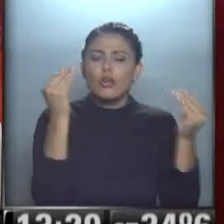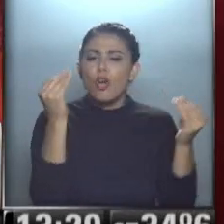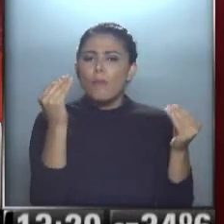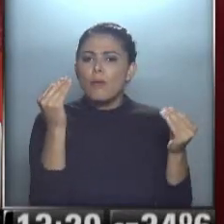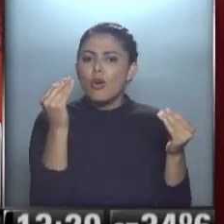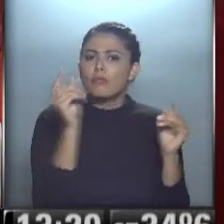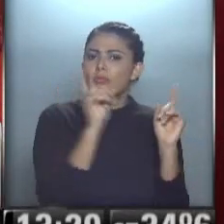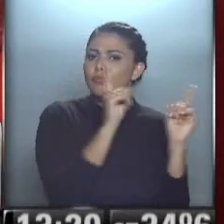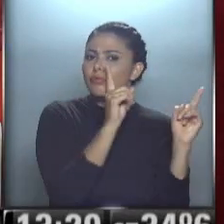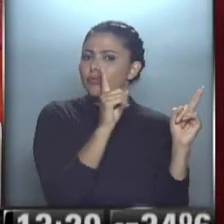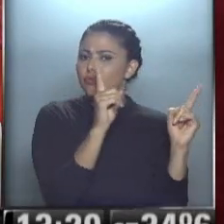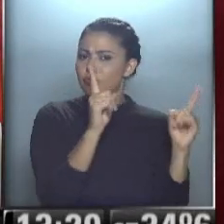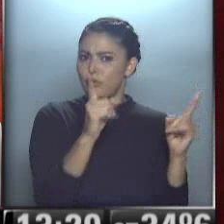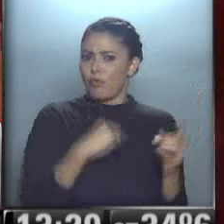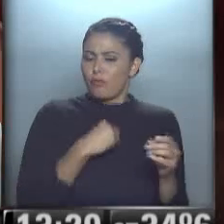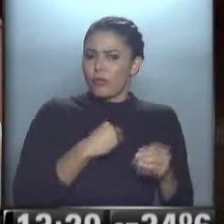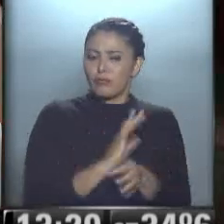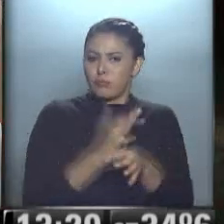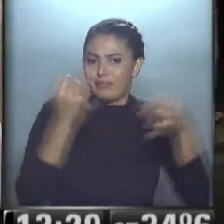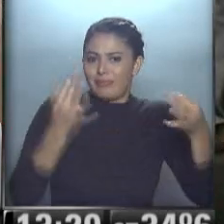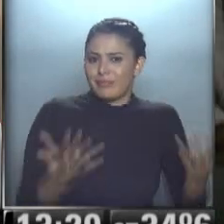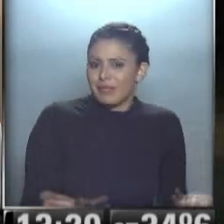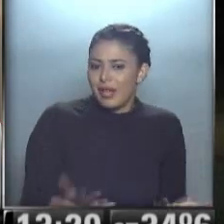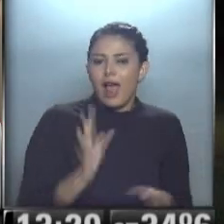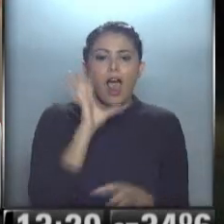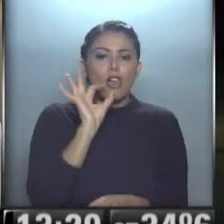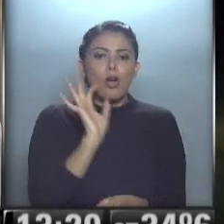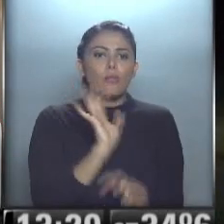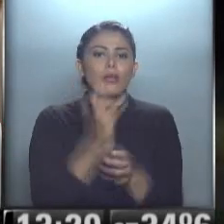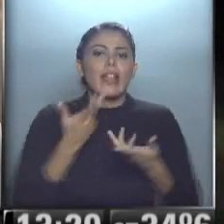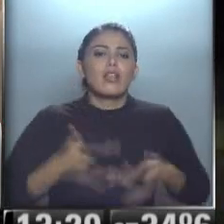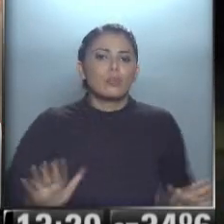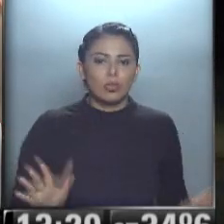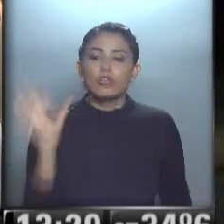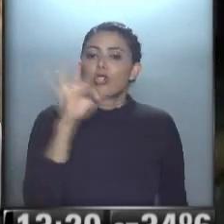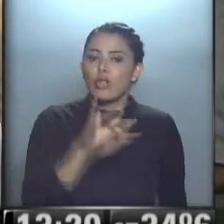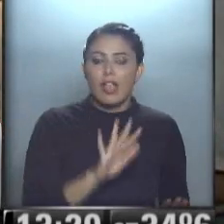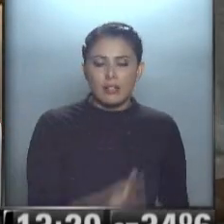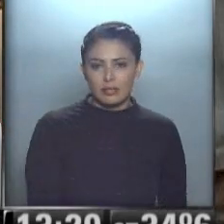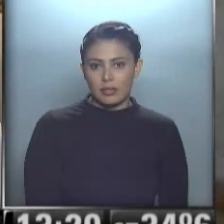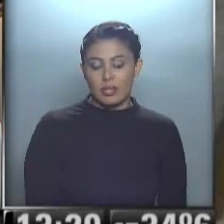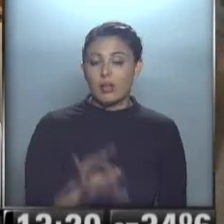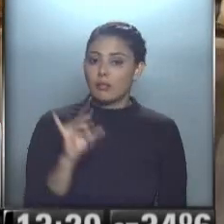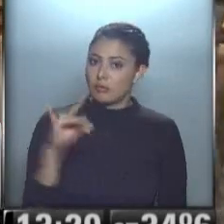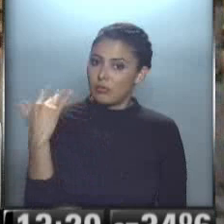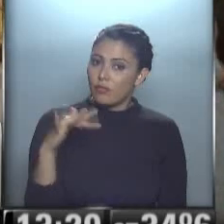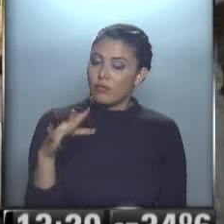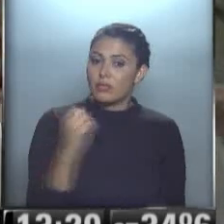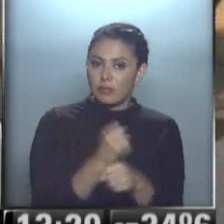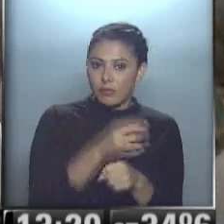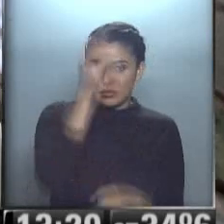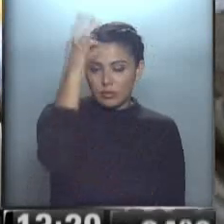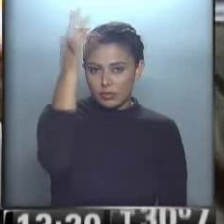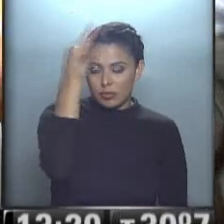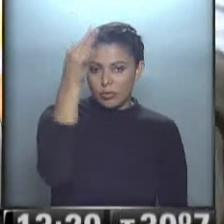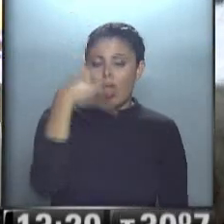eso se mantiene vivo, fresco, espontáneo, todos los días. No es fácil el teatro por eso. Es